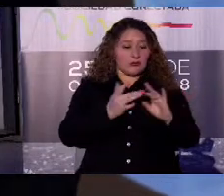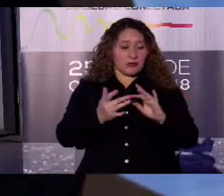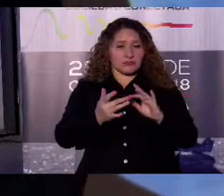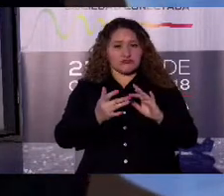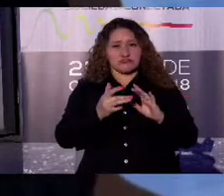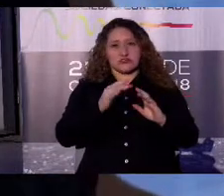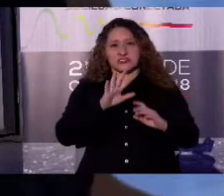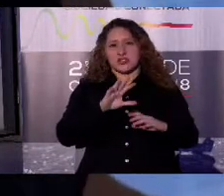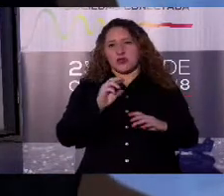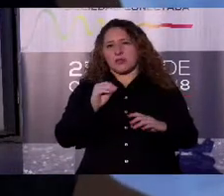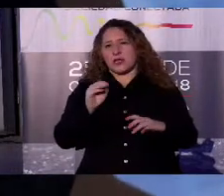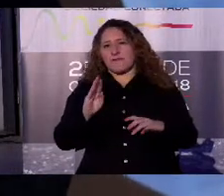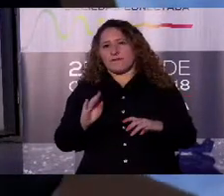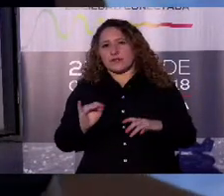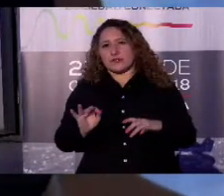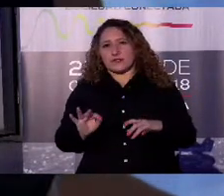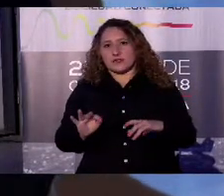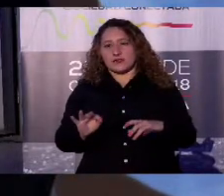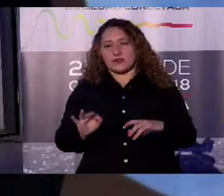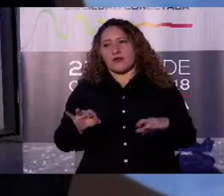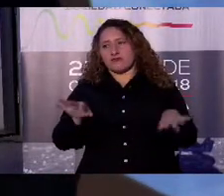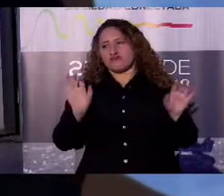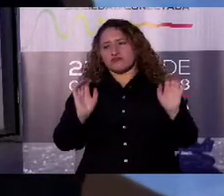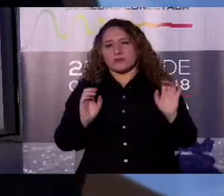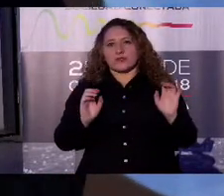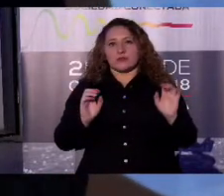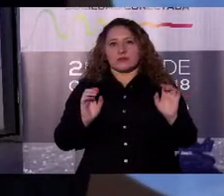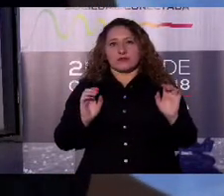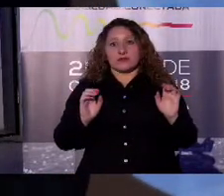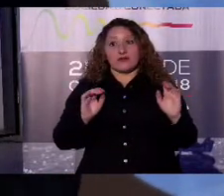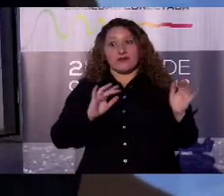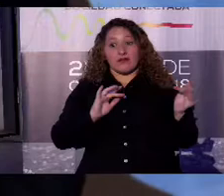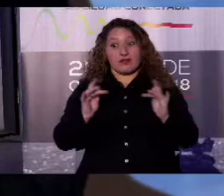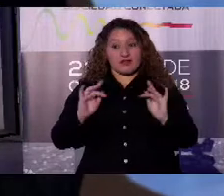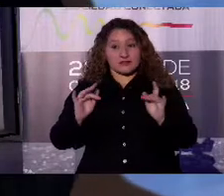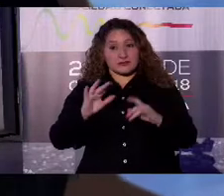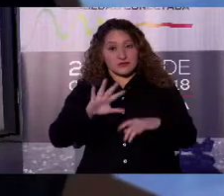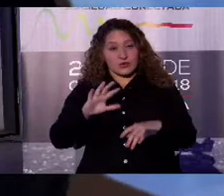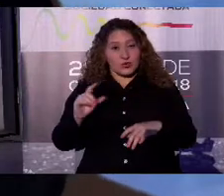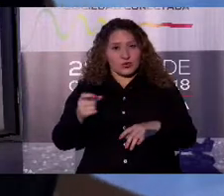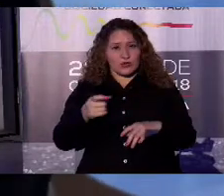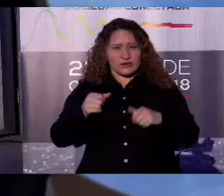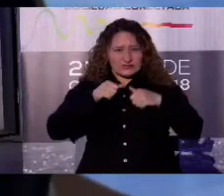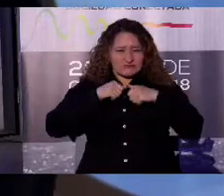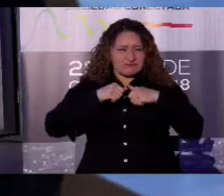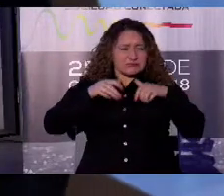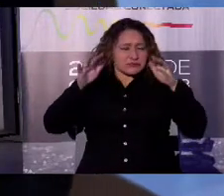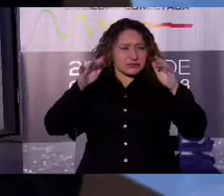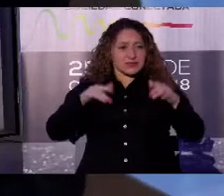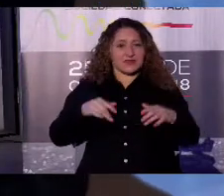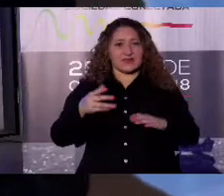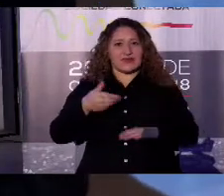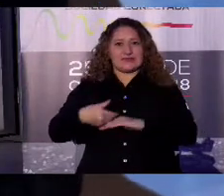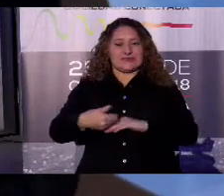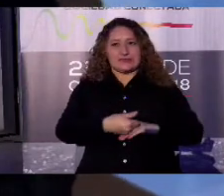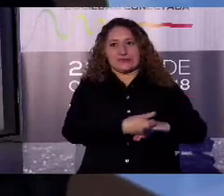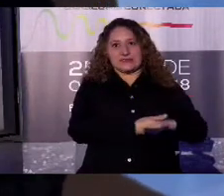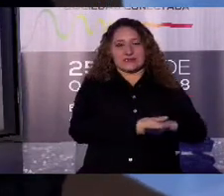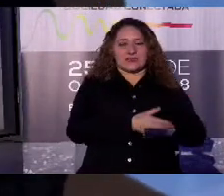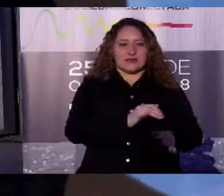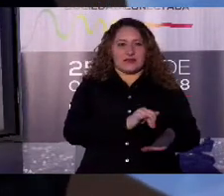pues era lo que estamos vendiendo, 5 megabits. Con redes 5G, con toda la explosión y demanda que va a haber los diferentes tipos de